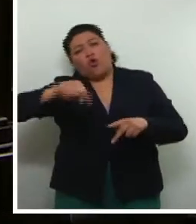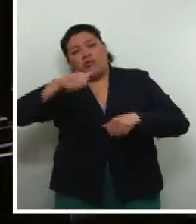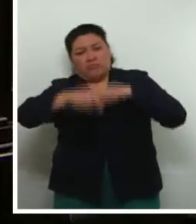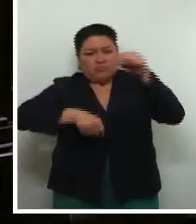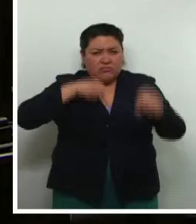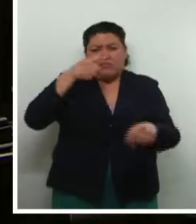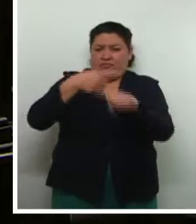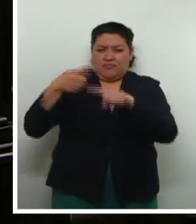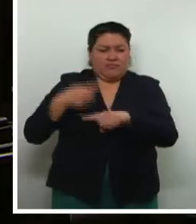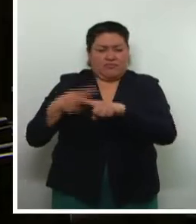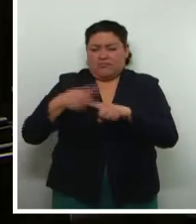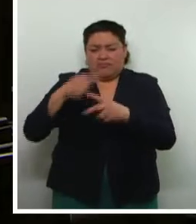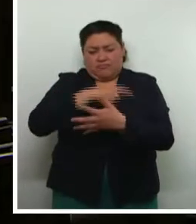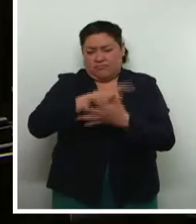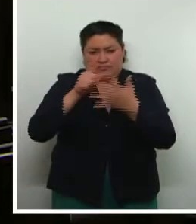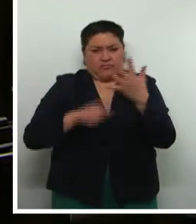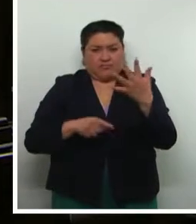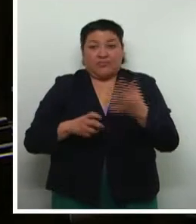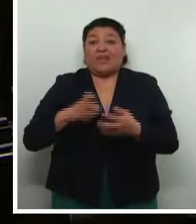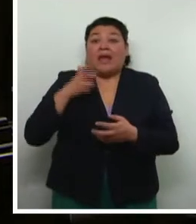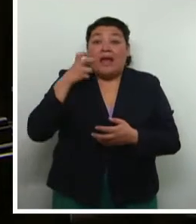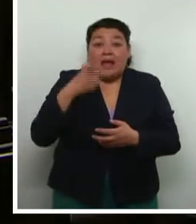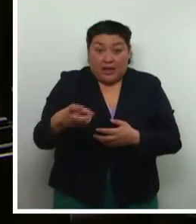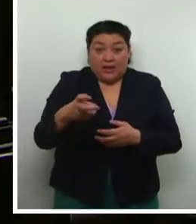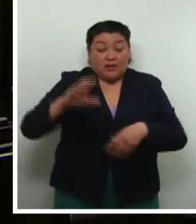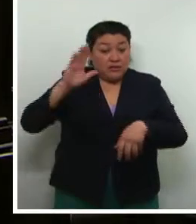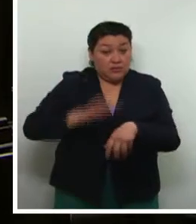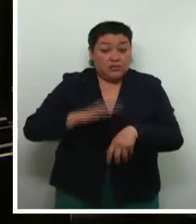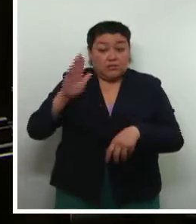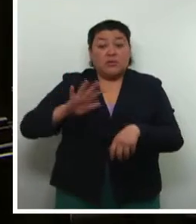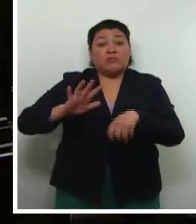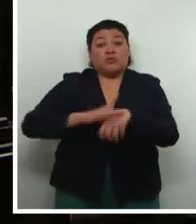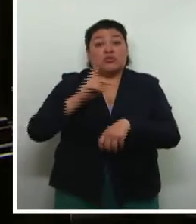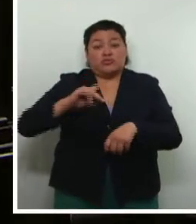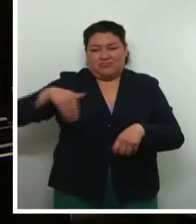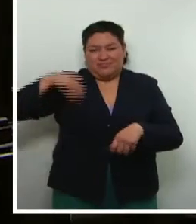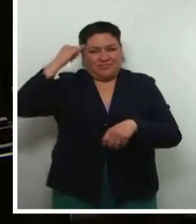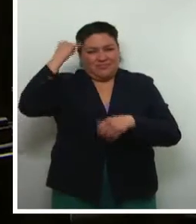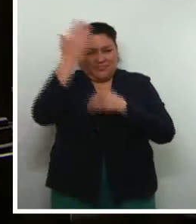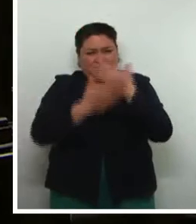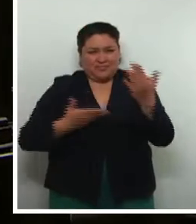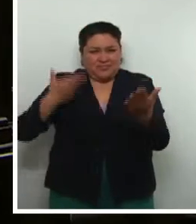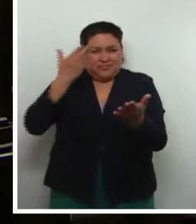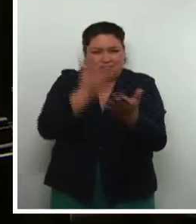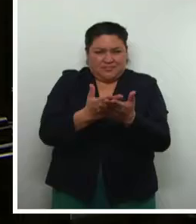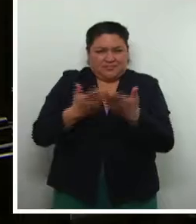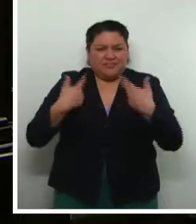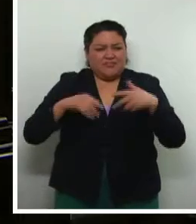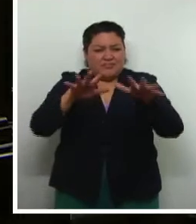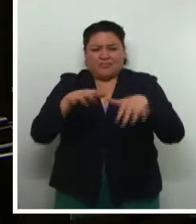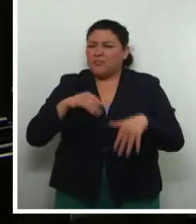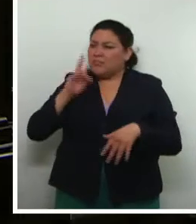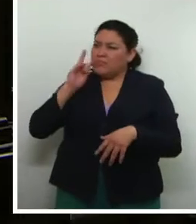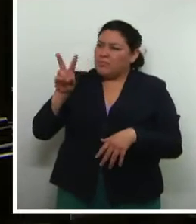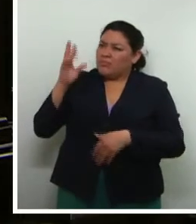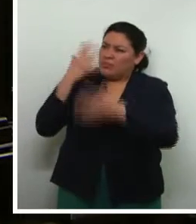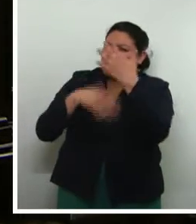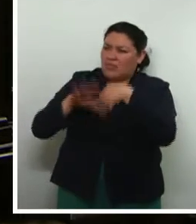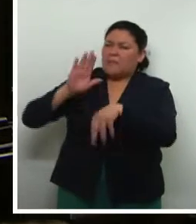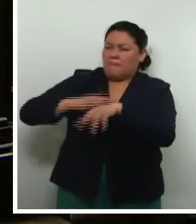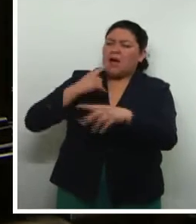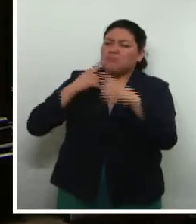específicamente el asunto en donde la propuesta que fue aceptada por esta